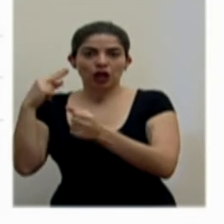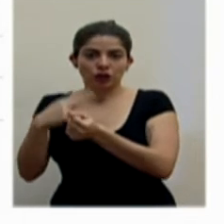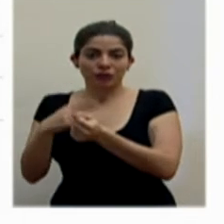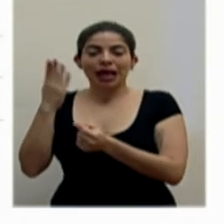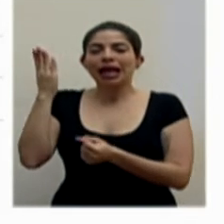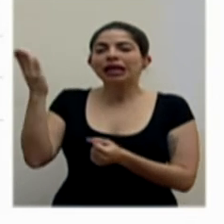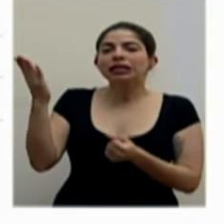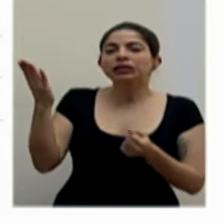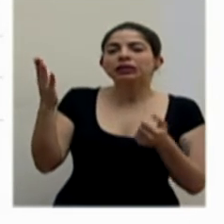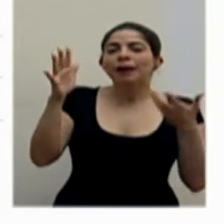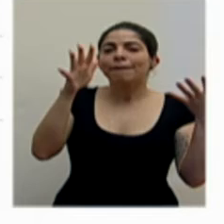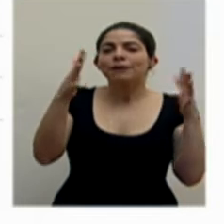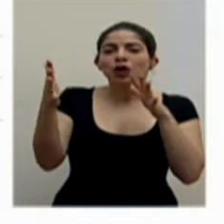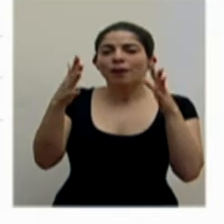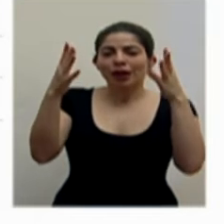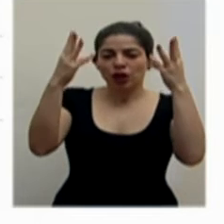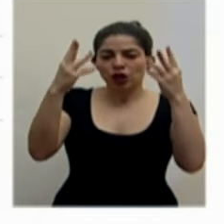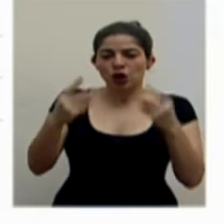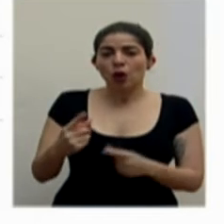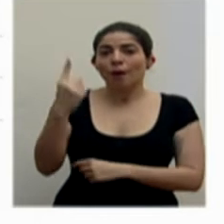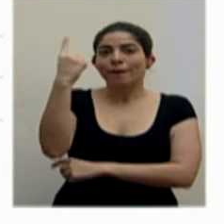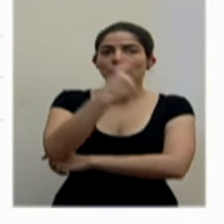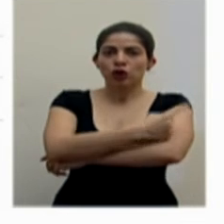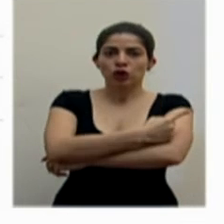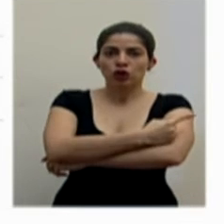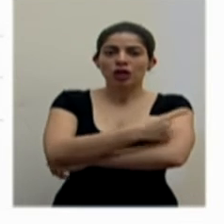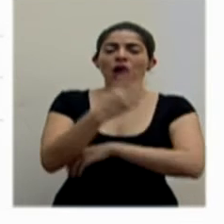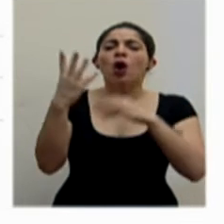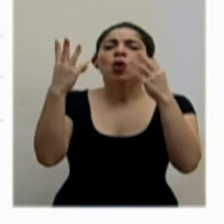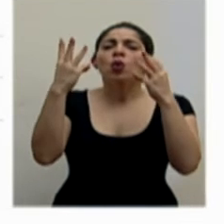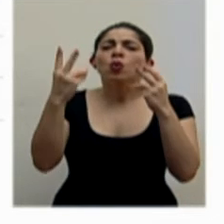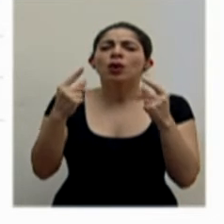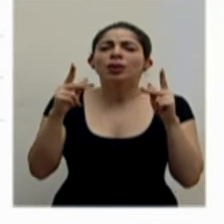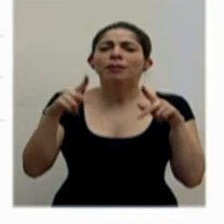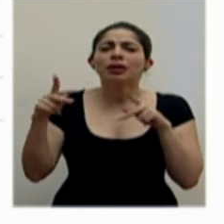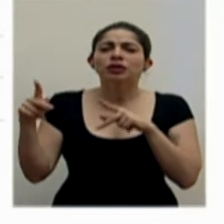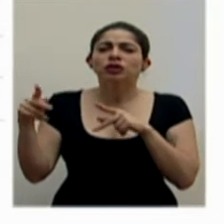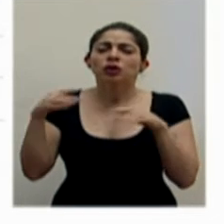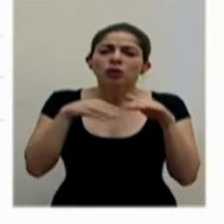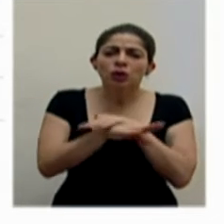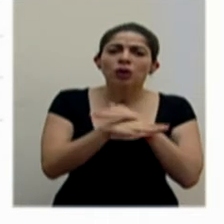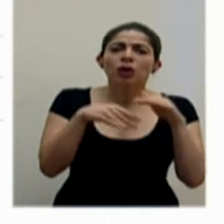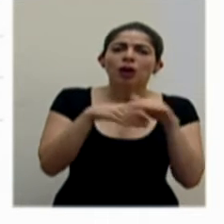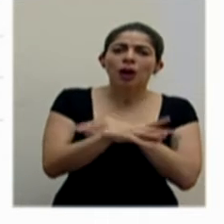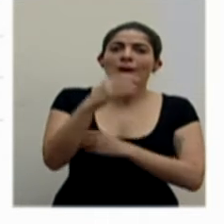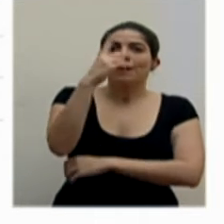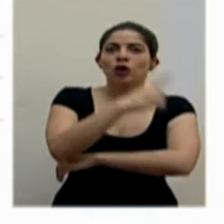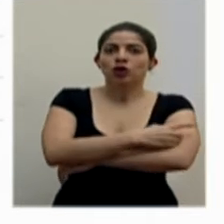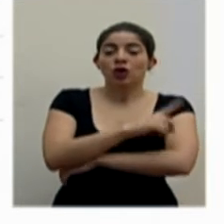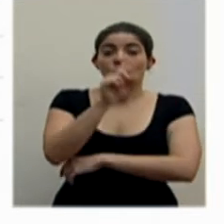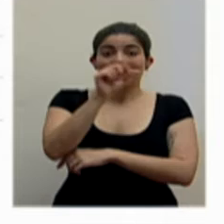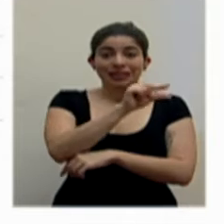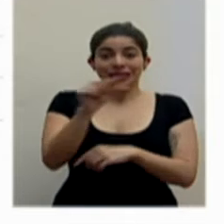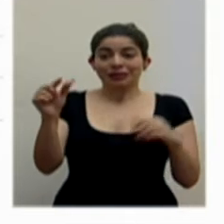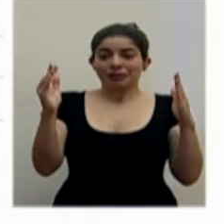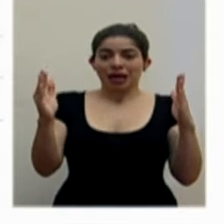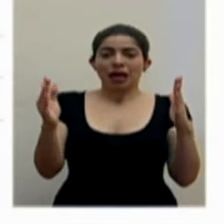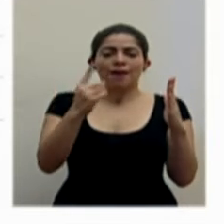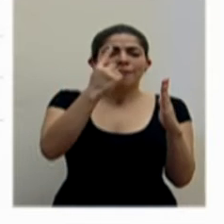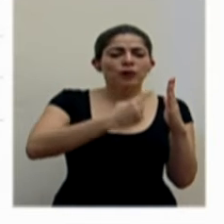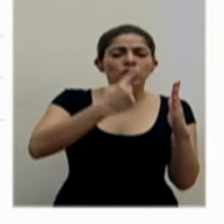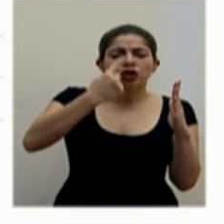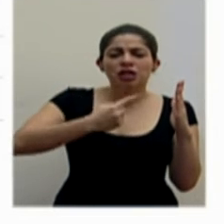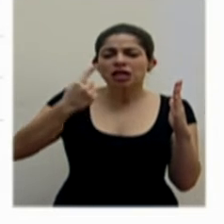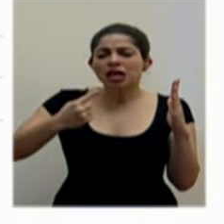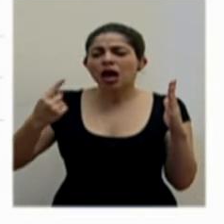el promedio diario de cuántos están ingresando por día en una semana. Entonces lo que tenemos en